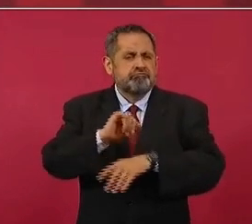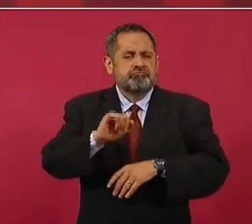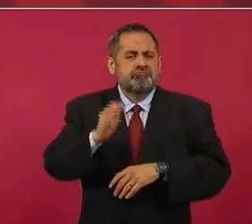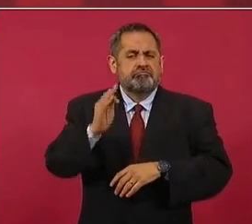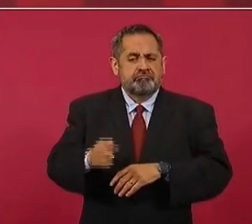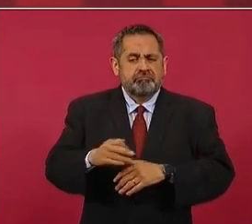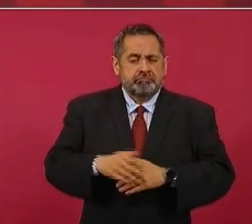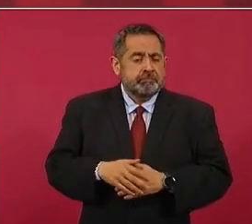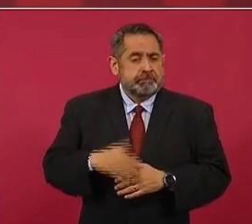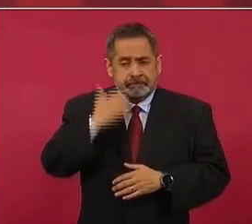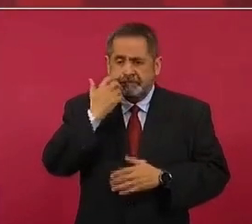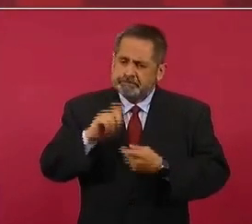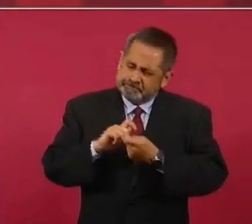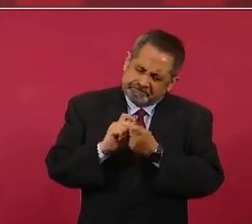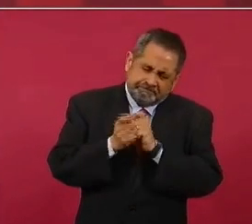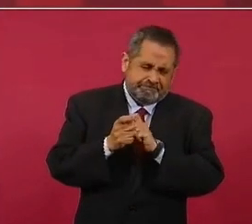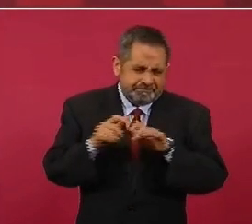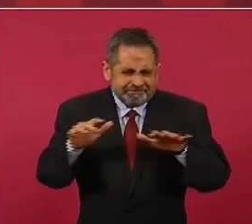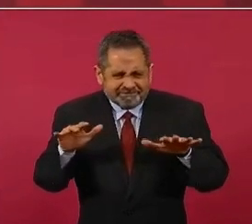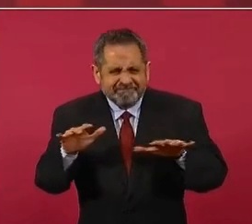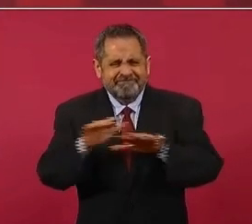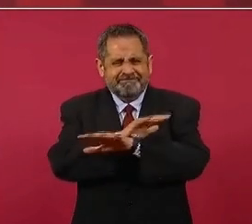está a favor de la transformación, quiere